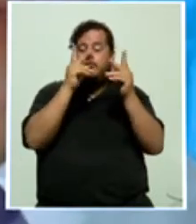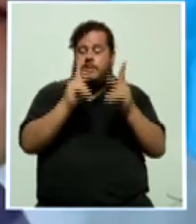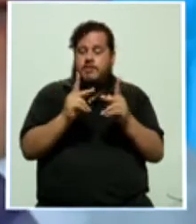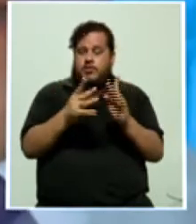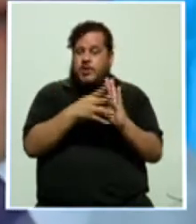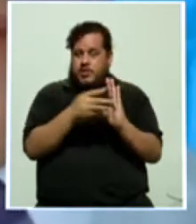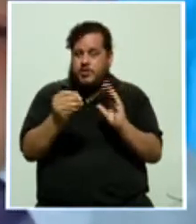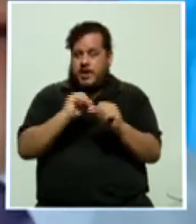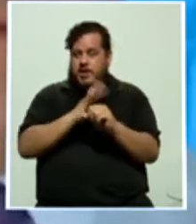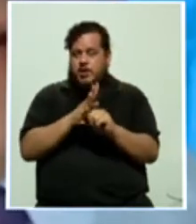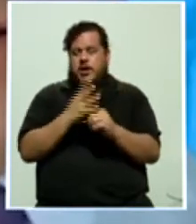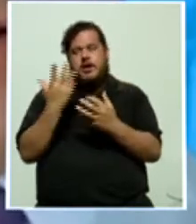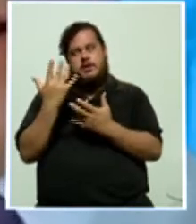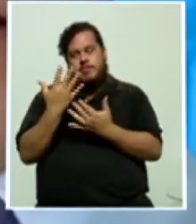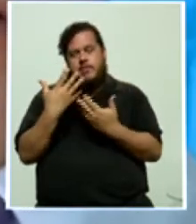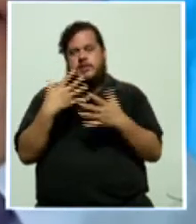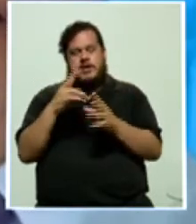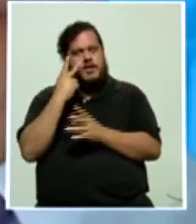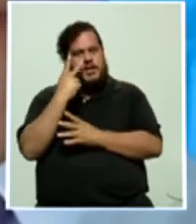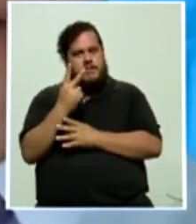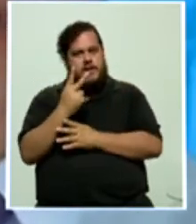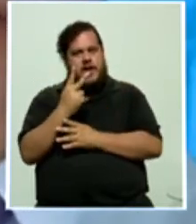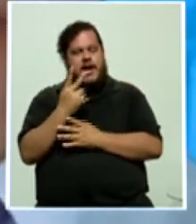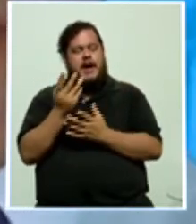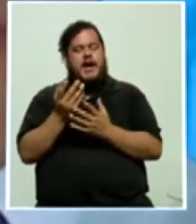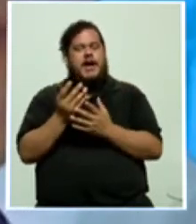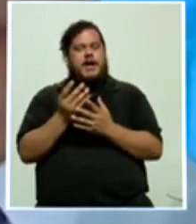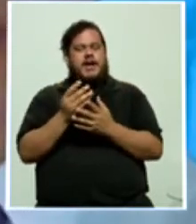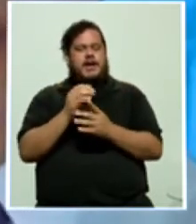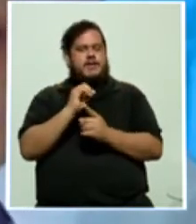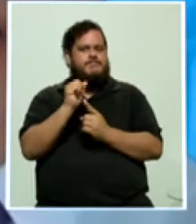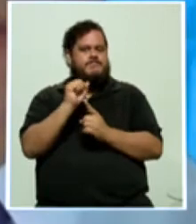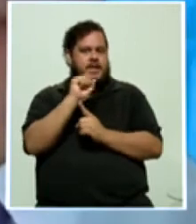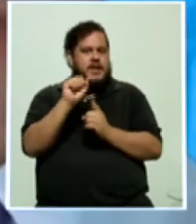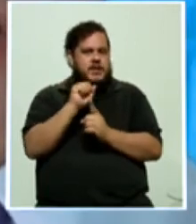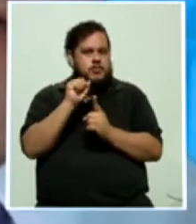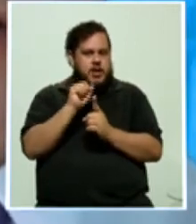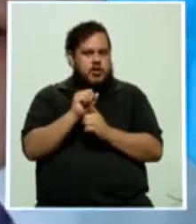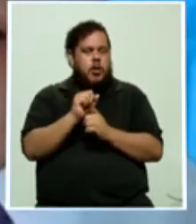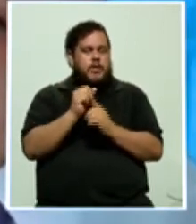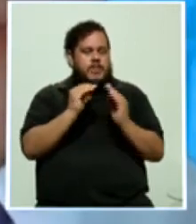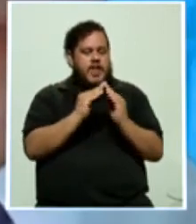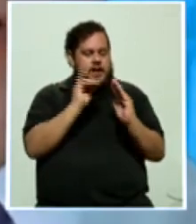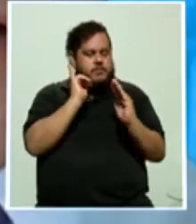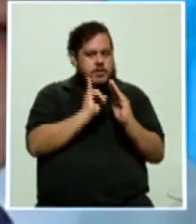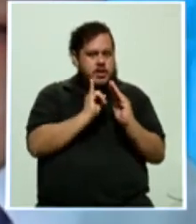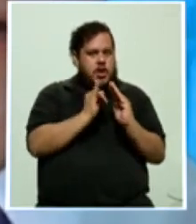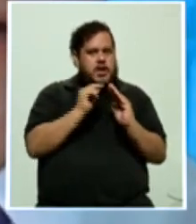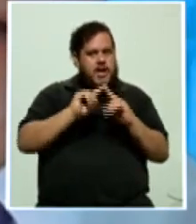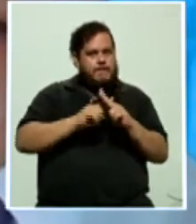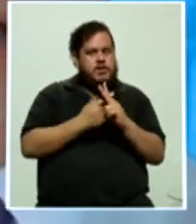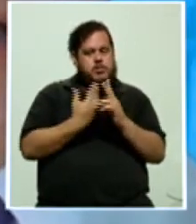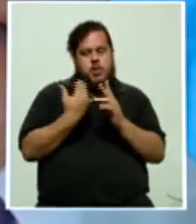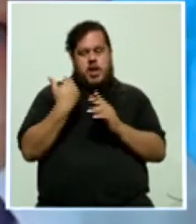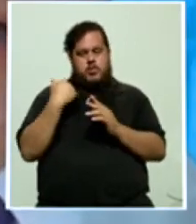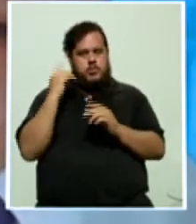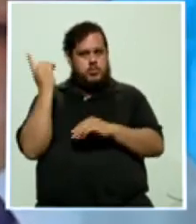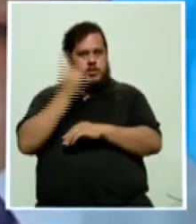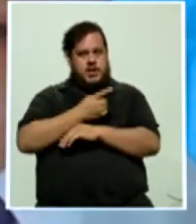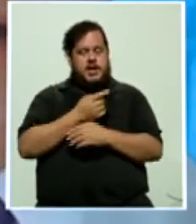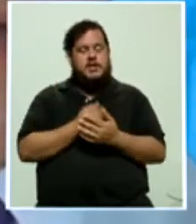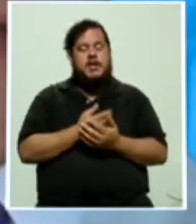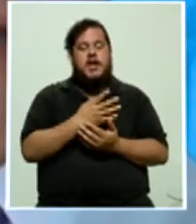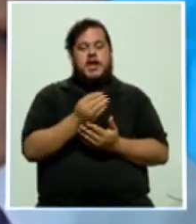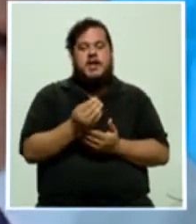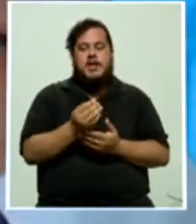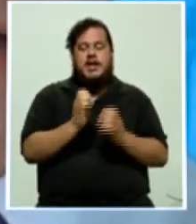próximos días que ya se vea el efecto del confinamiento que empezó hace unos días.